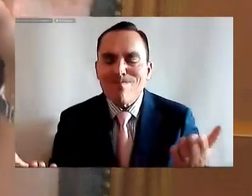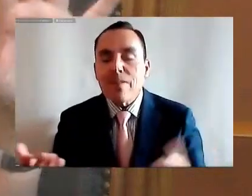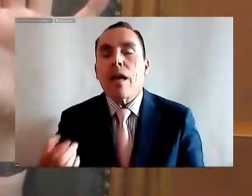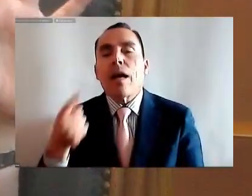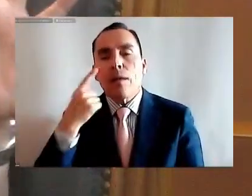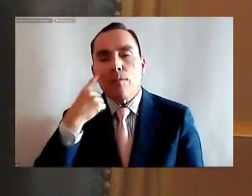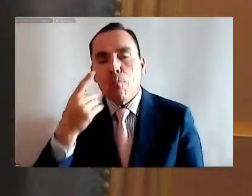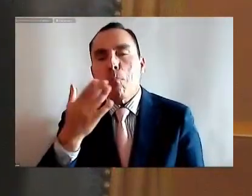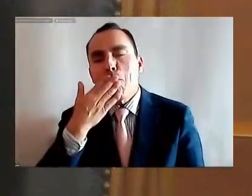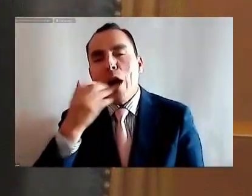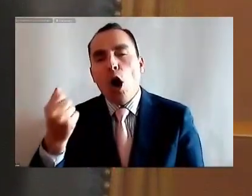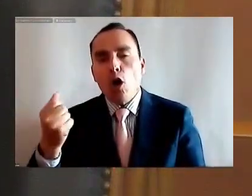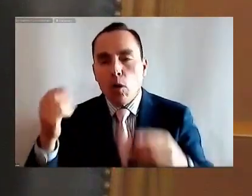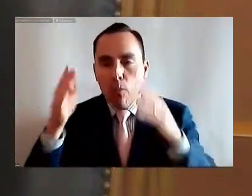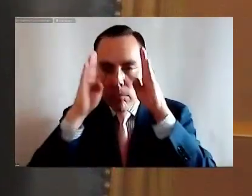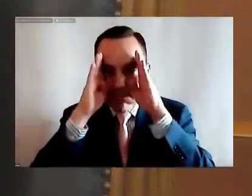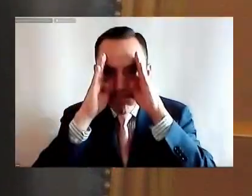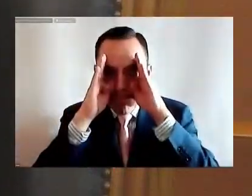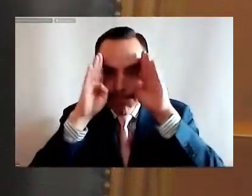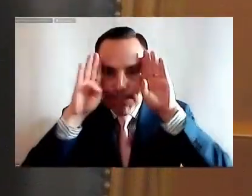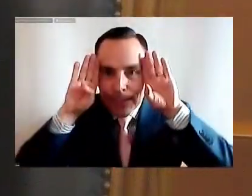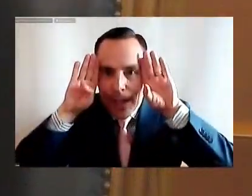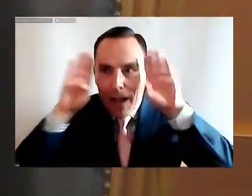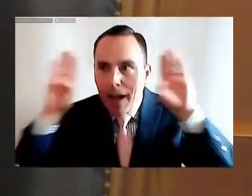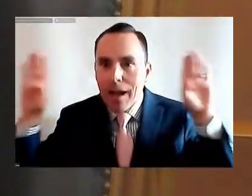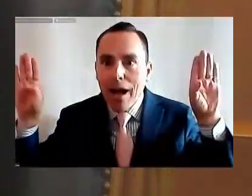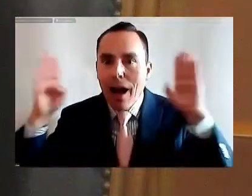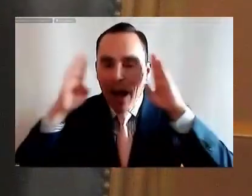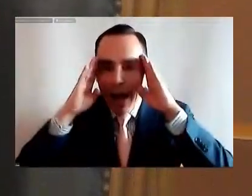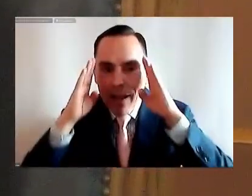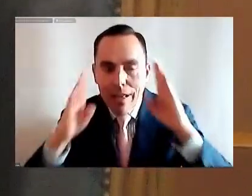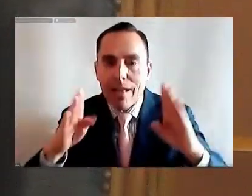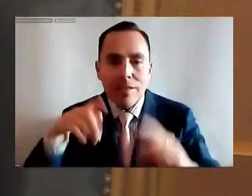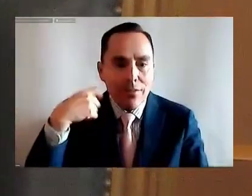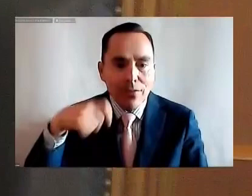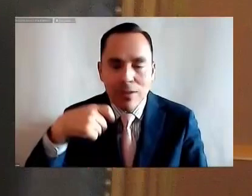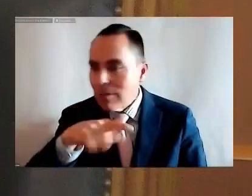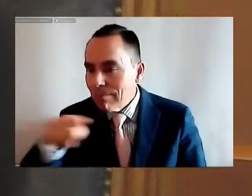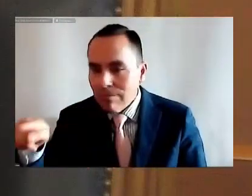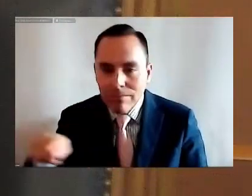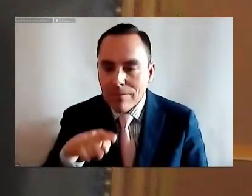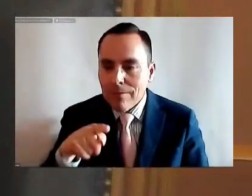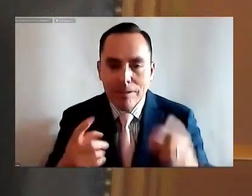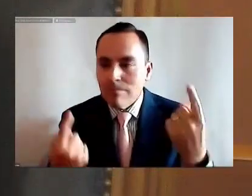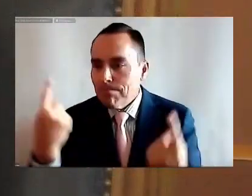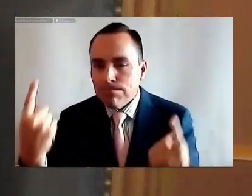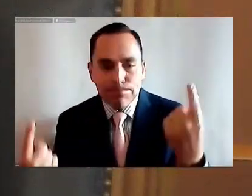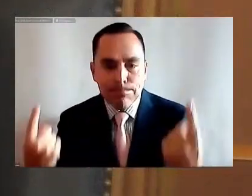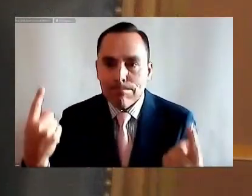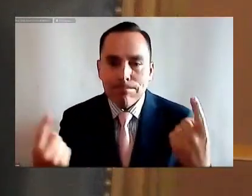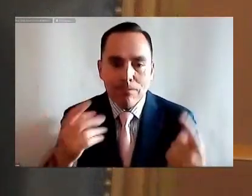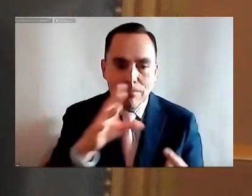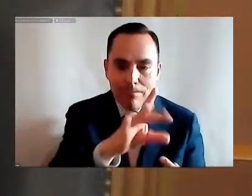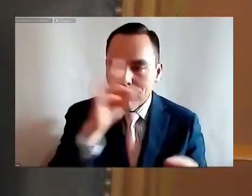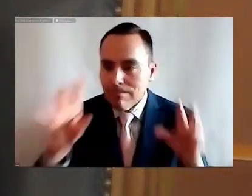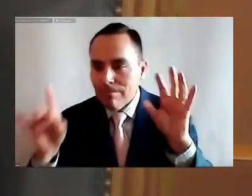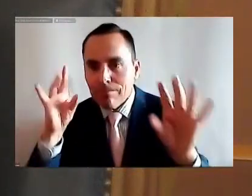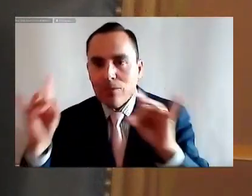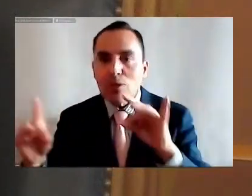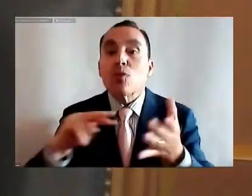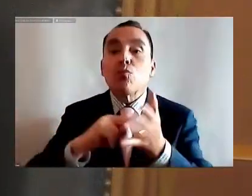los elementos que vamos a mirar, cómo los vamos a valorar, qué estándares vamos a definir para resolver el caso concreto.